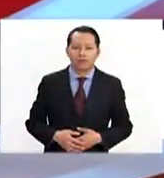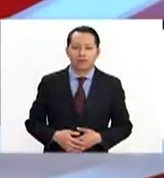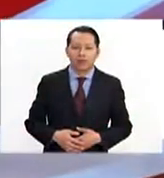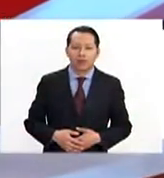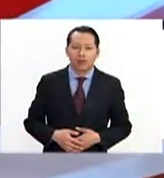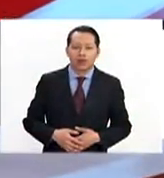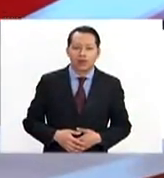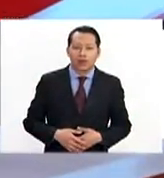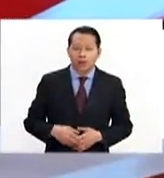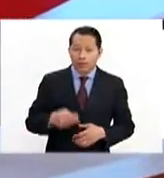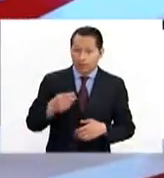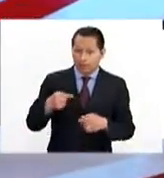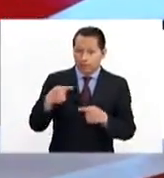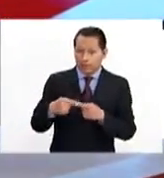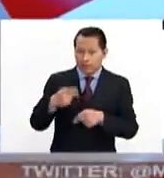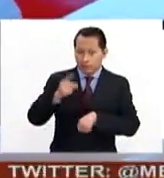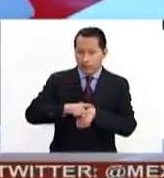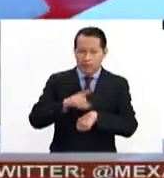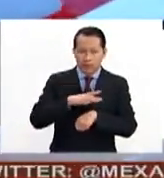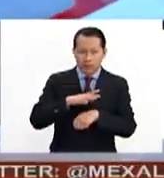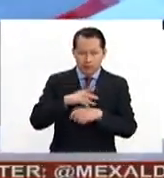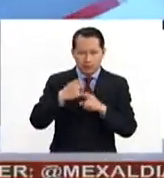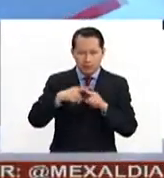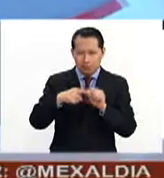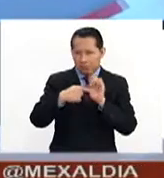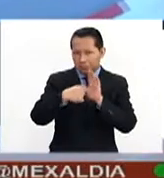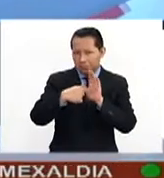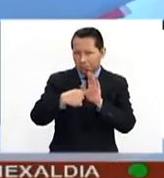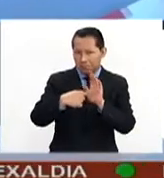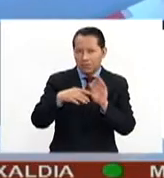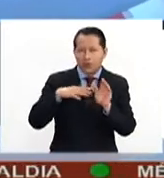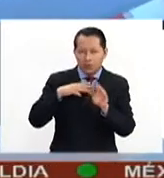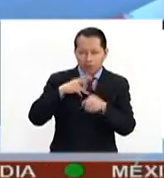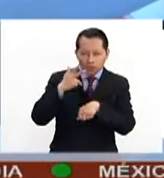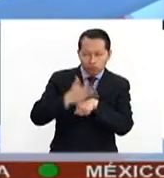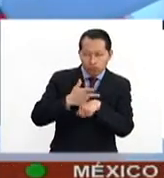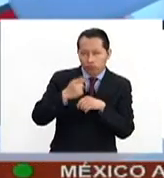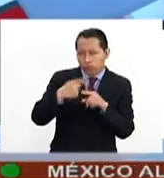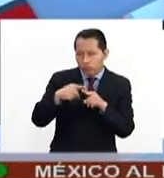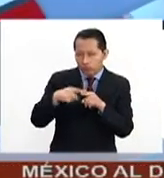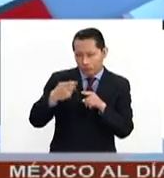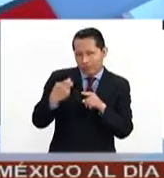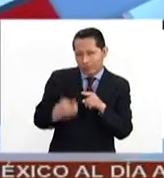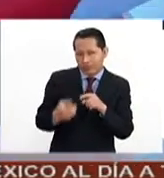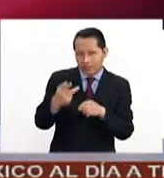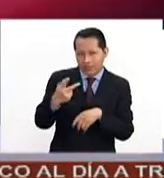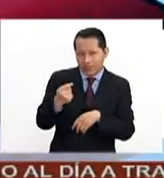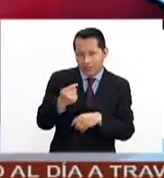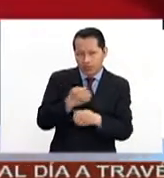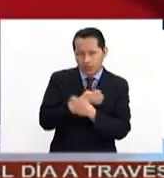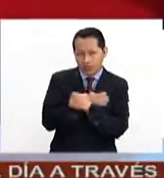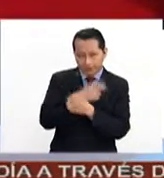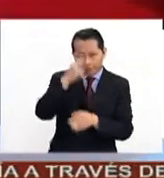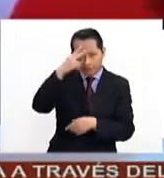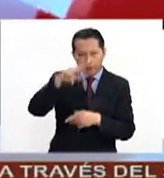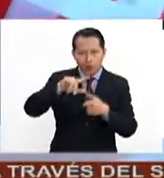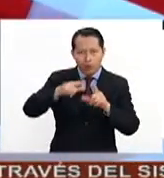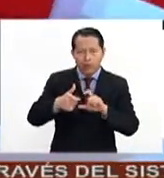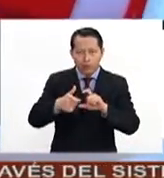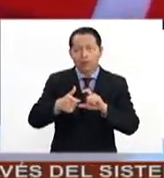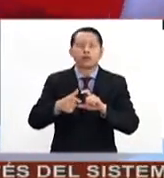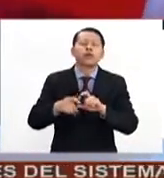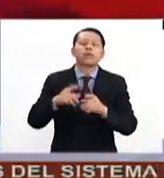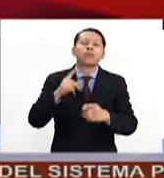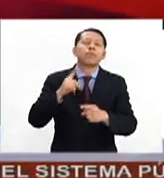Durante estos días les hemos presentado reportajes especiales que hemos venido haciendo aquí en Televisión Educativa, en México al Día, precisamente